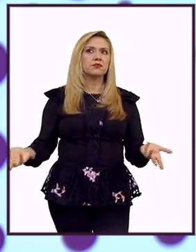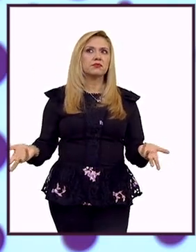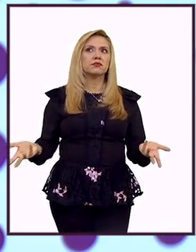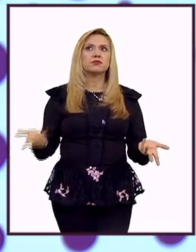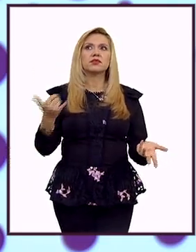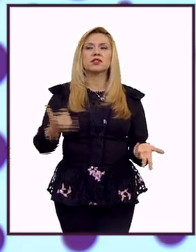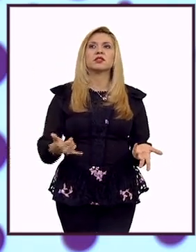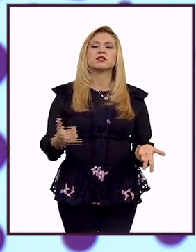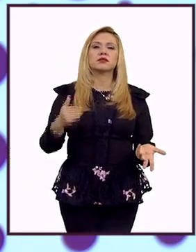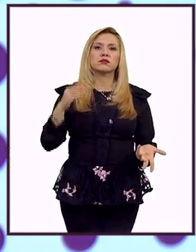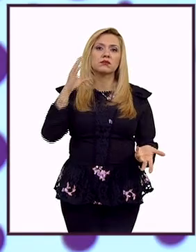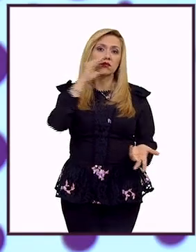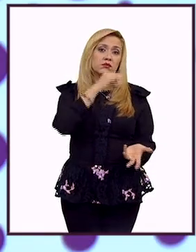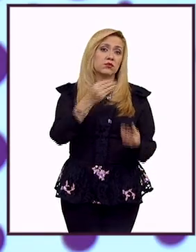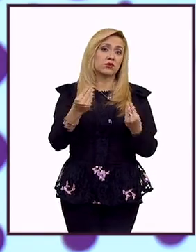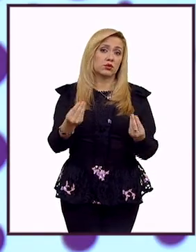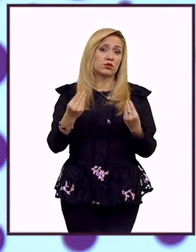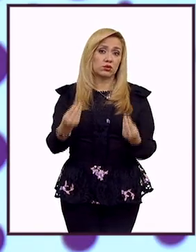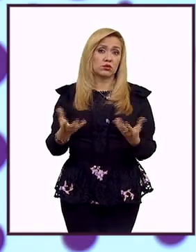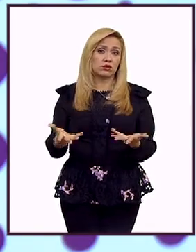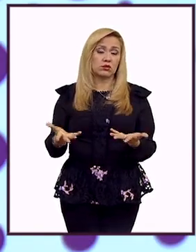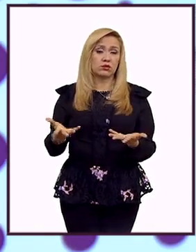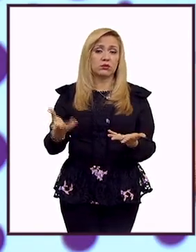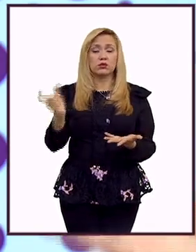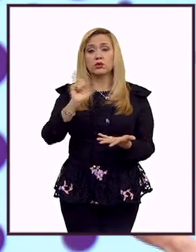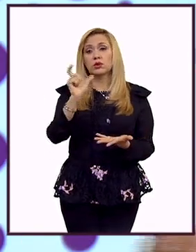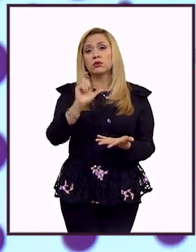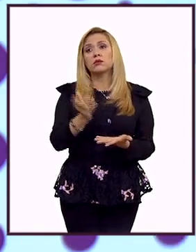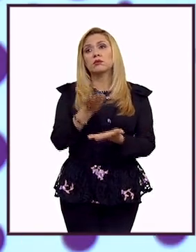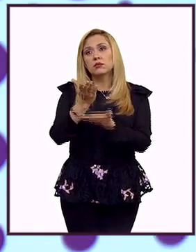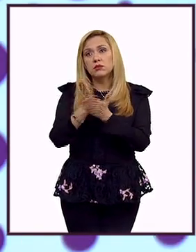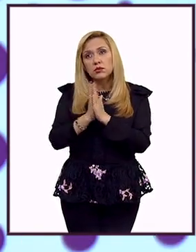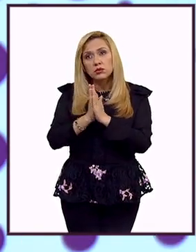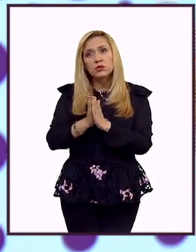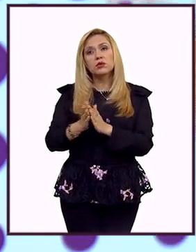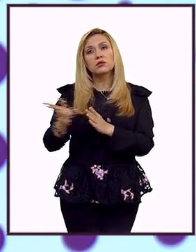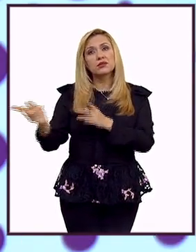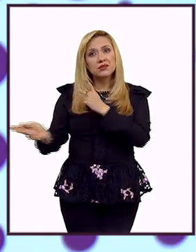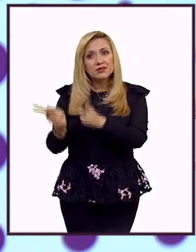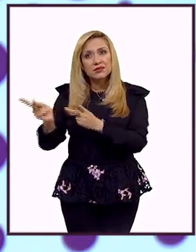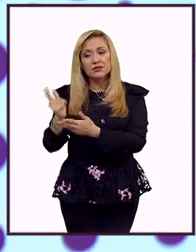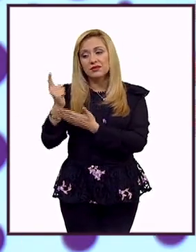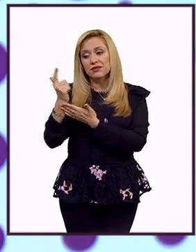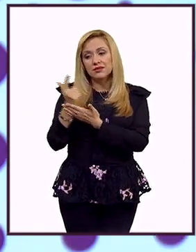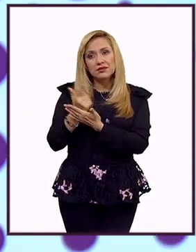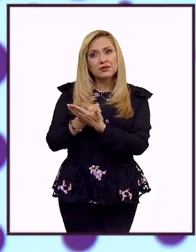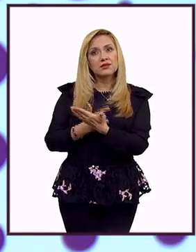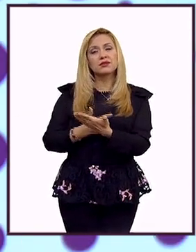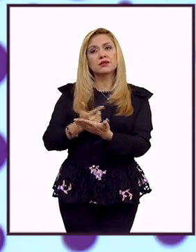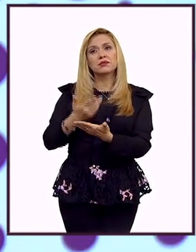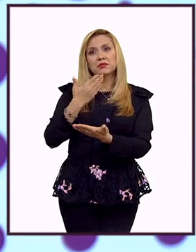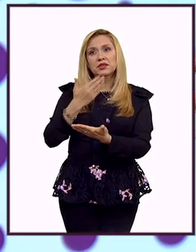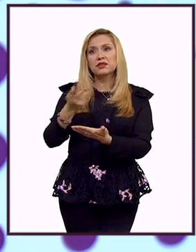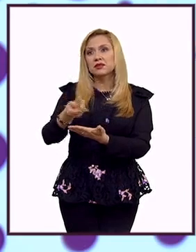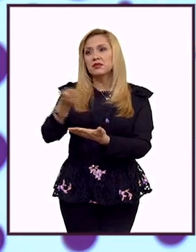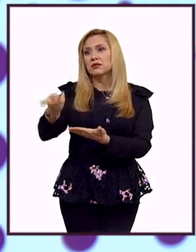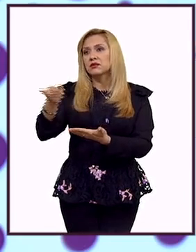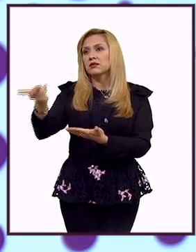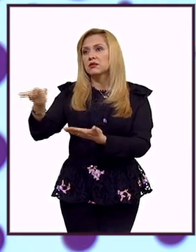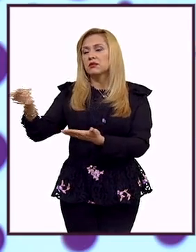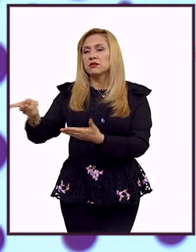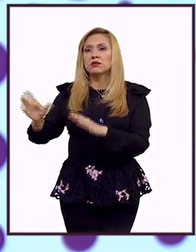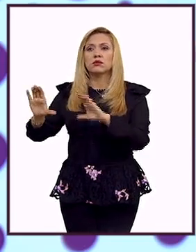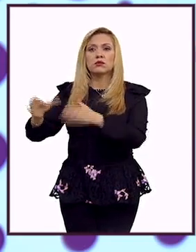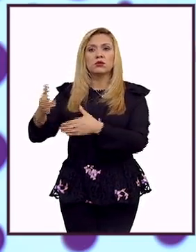y afrocolombianos. Y entonces cuando se pedía, por ejemplo, que se censara específicamente con preguntas para población campesina, a la